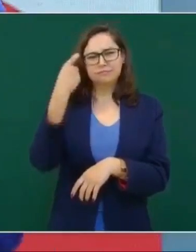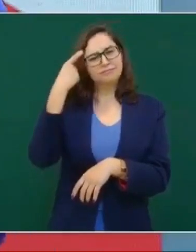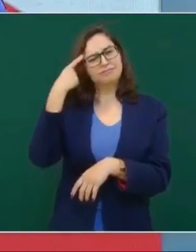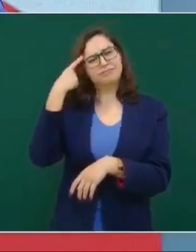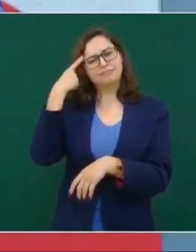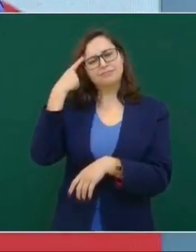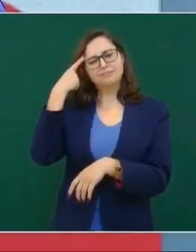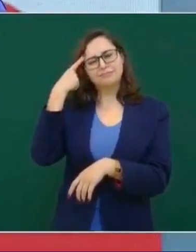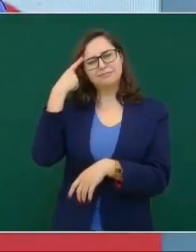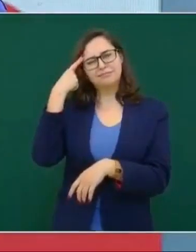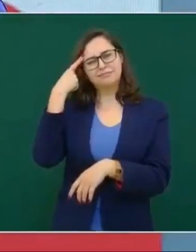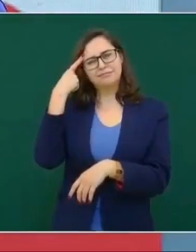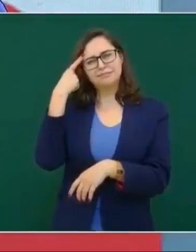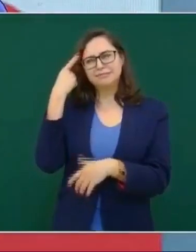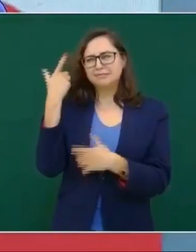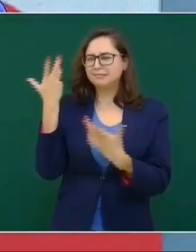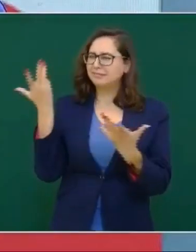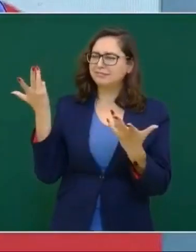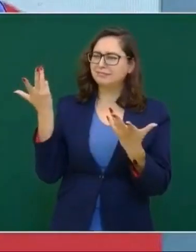Imagínense eso.